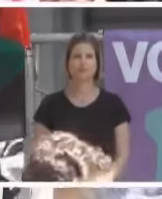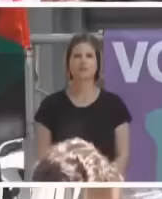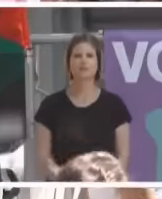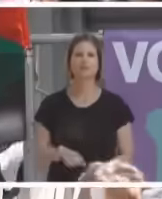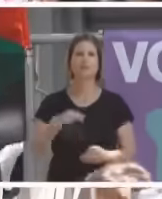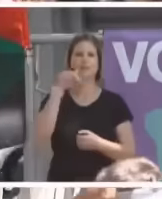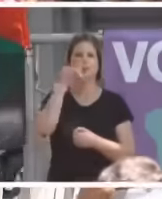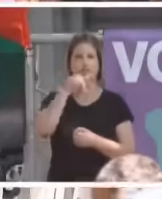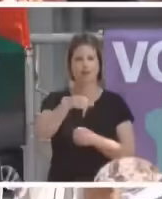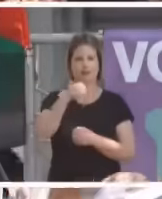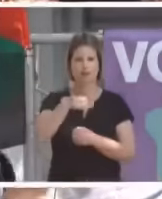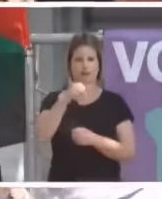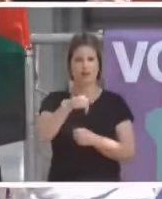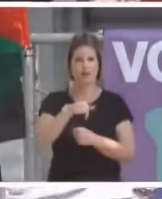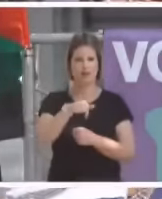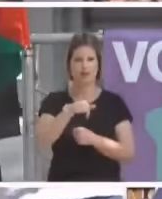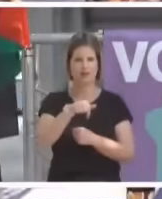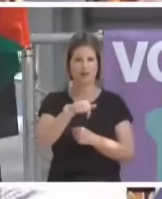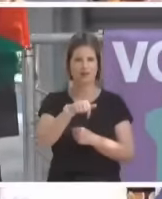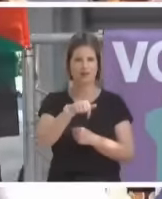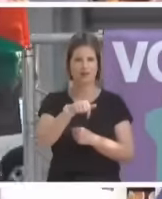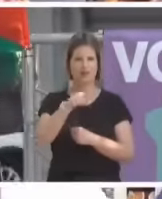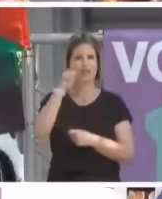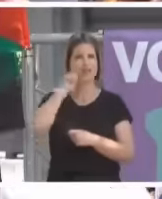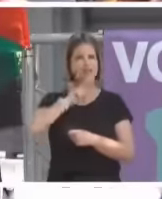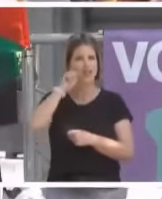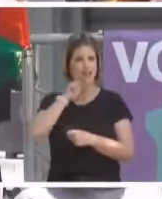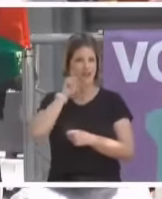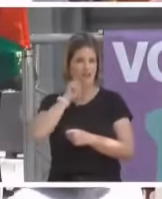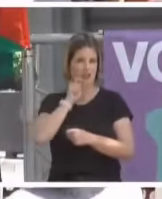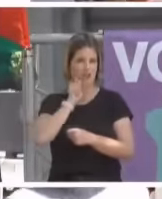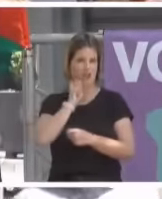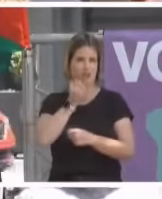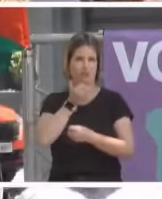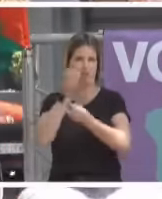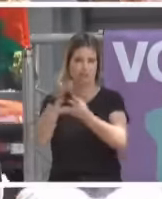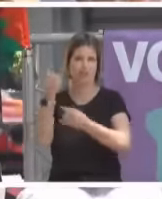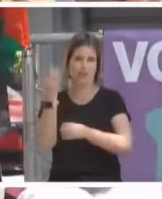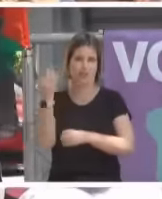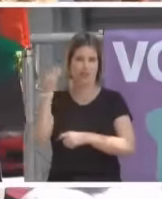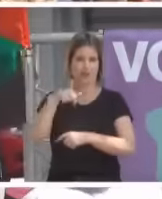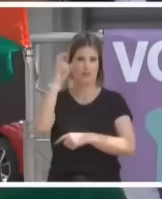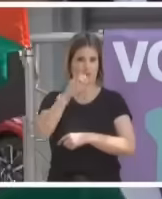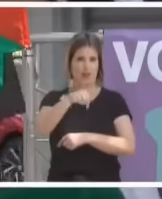Desde aquí le mandamos todo nuestro cariño, ella debería estar aquí hoy.